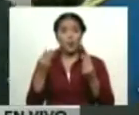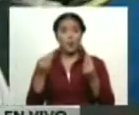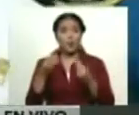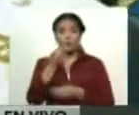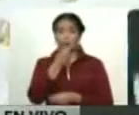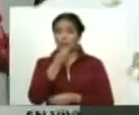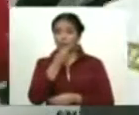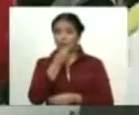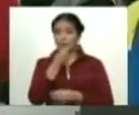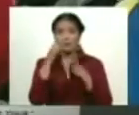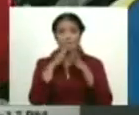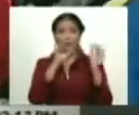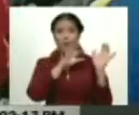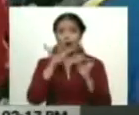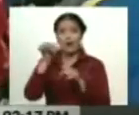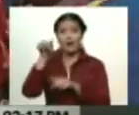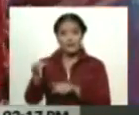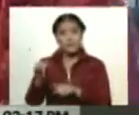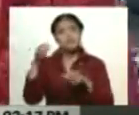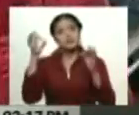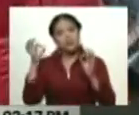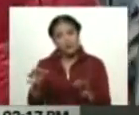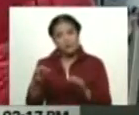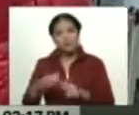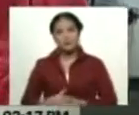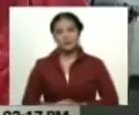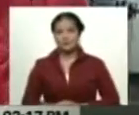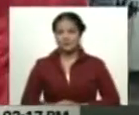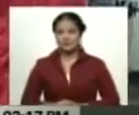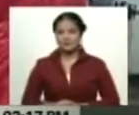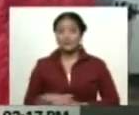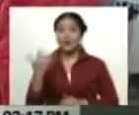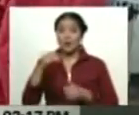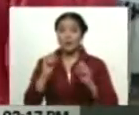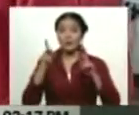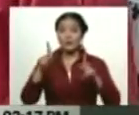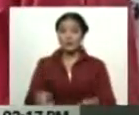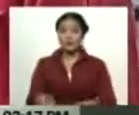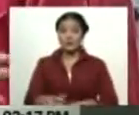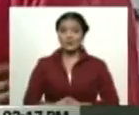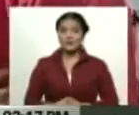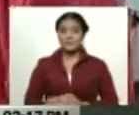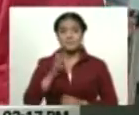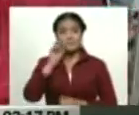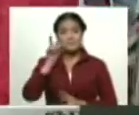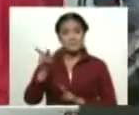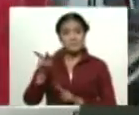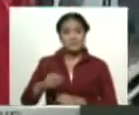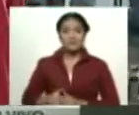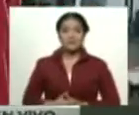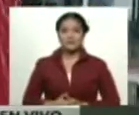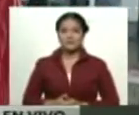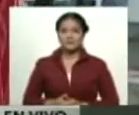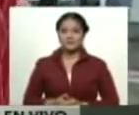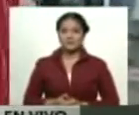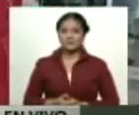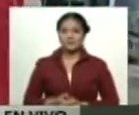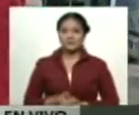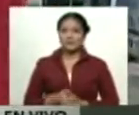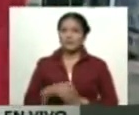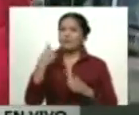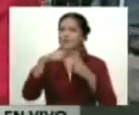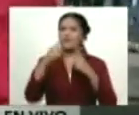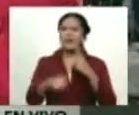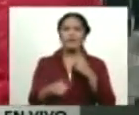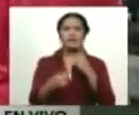e internacionales presentes y donde muy probablemente vamos a tener la oportunidad de apreciar no solamente las preguntas, sino